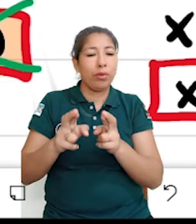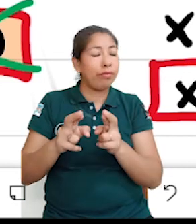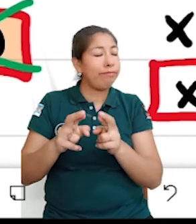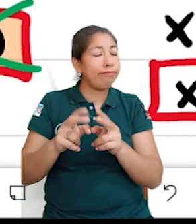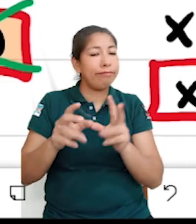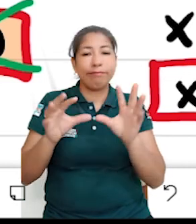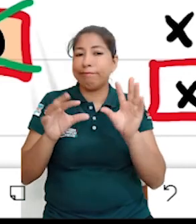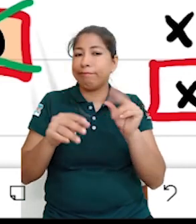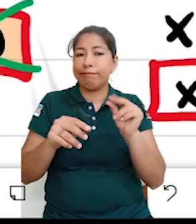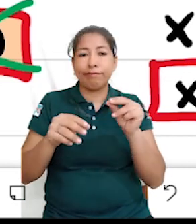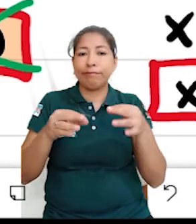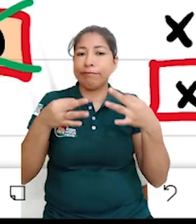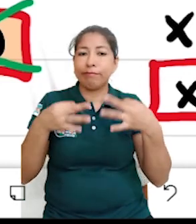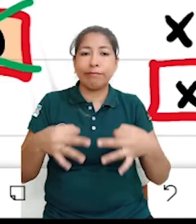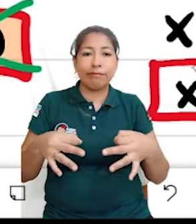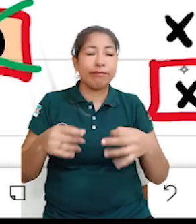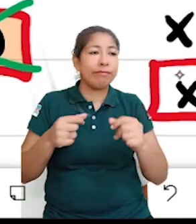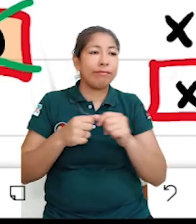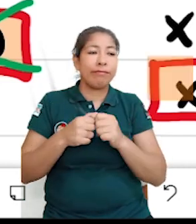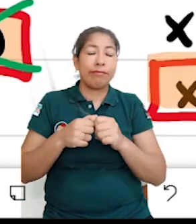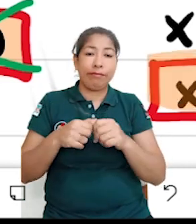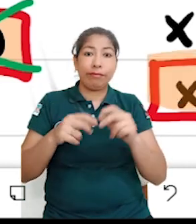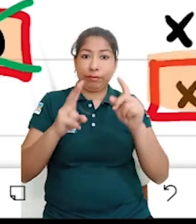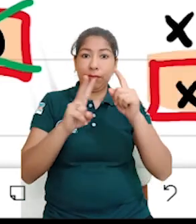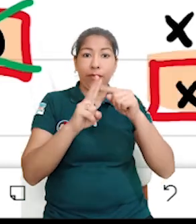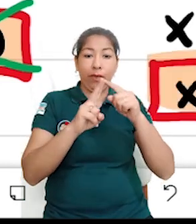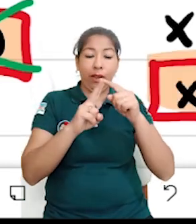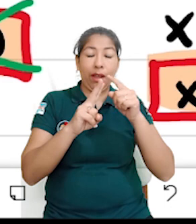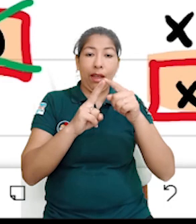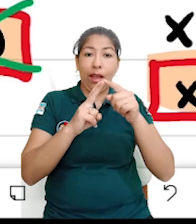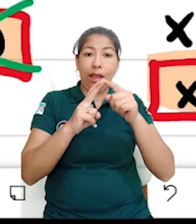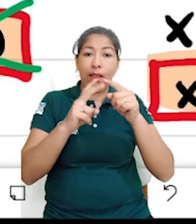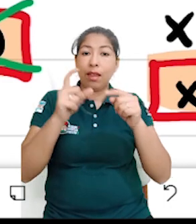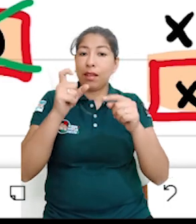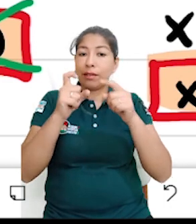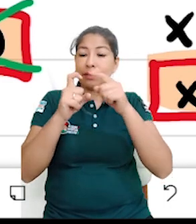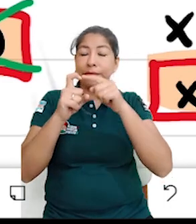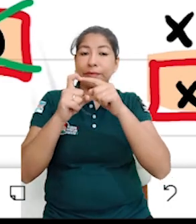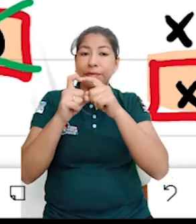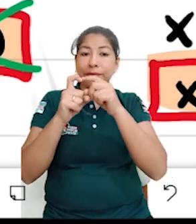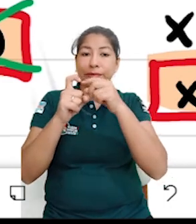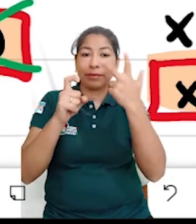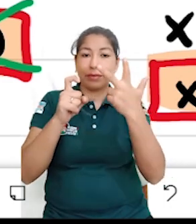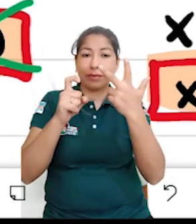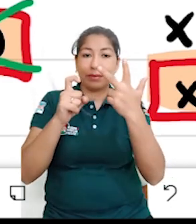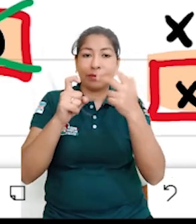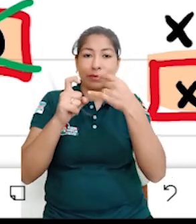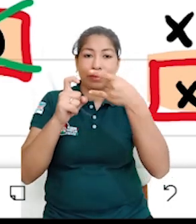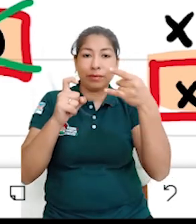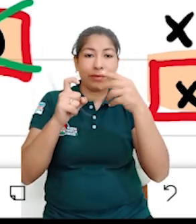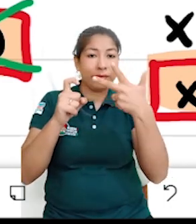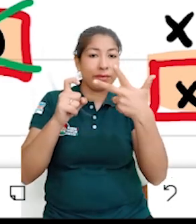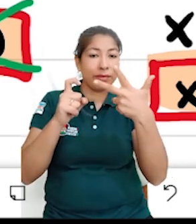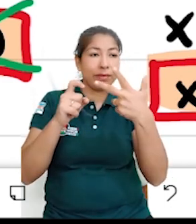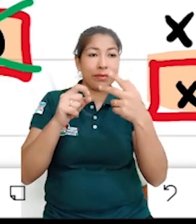al conjunto solución. Mientras que el segundo, x vale 3, vamos a ir sustituyéndolo en cada uno de